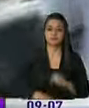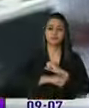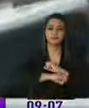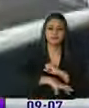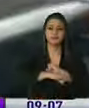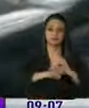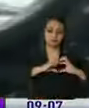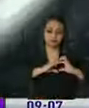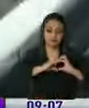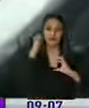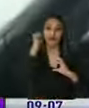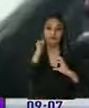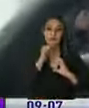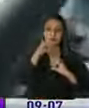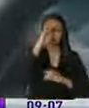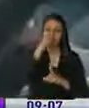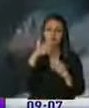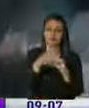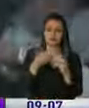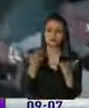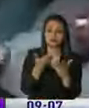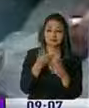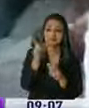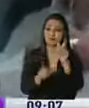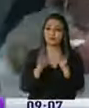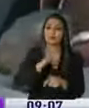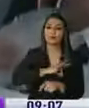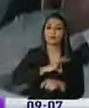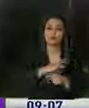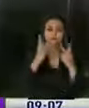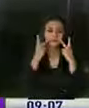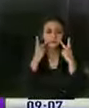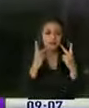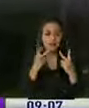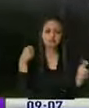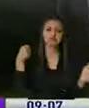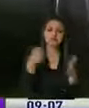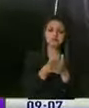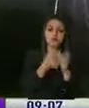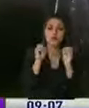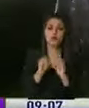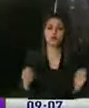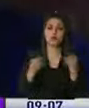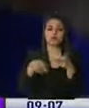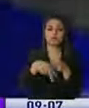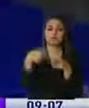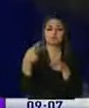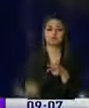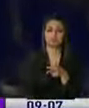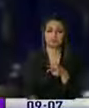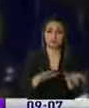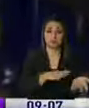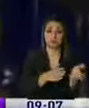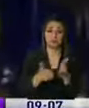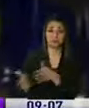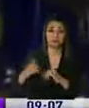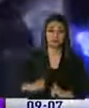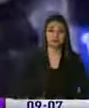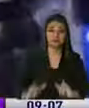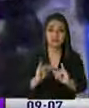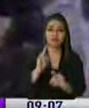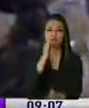Corazones Azules, que tenía como objeto concienciar a la ciudadanía sobre los accidentes de tránsito para evitar que miles de vidas